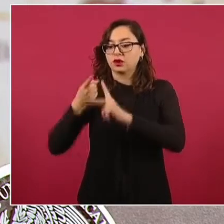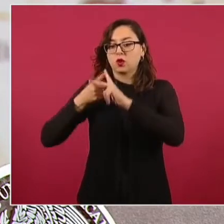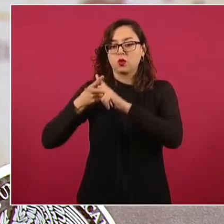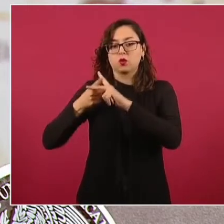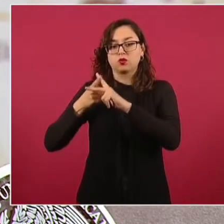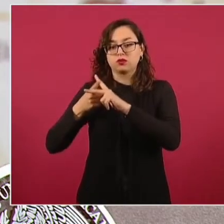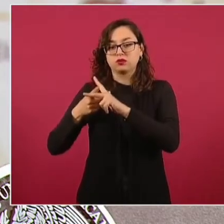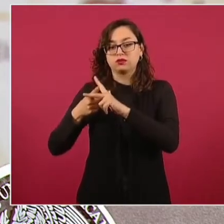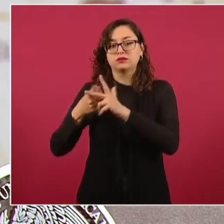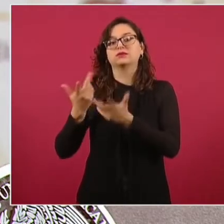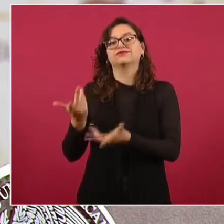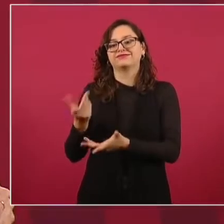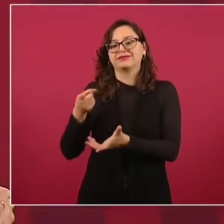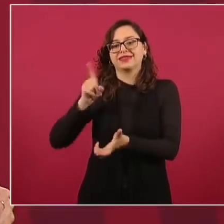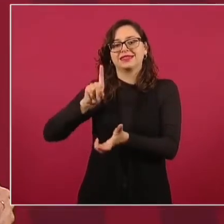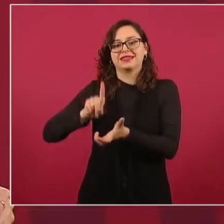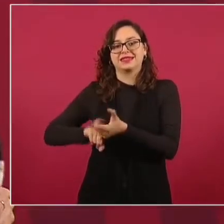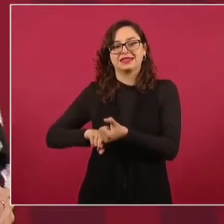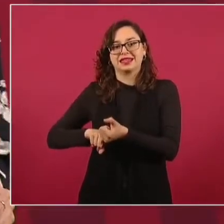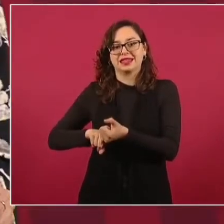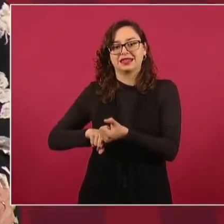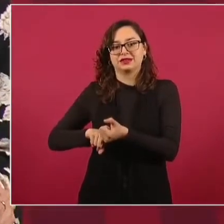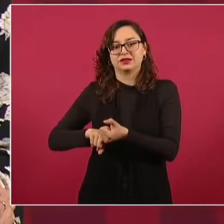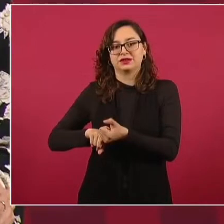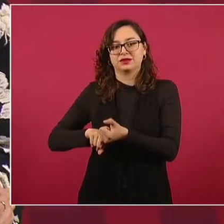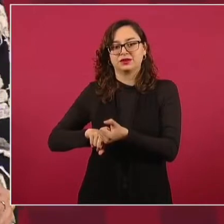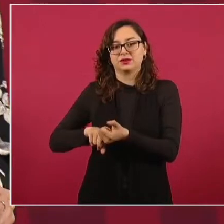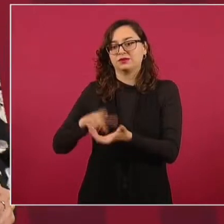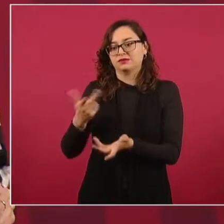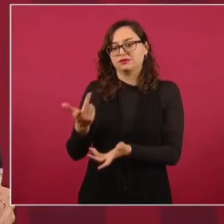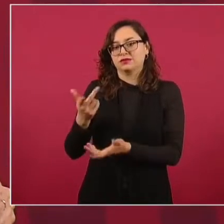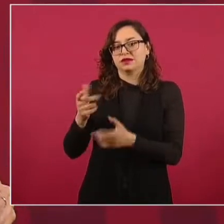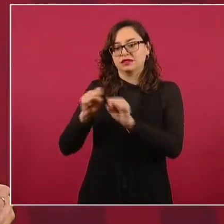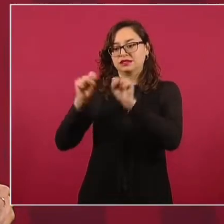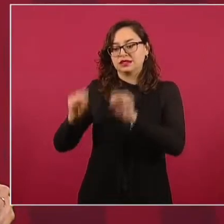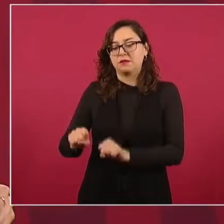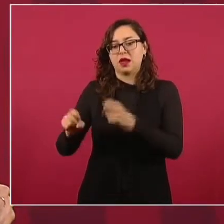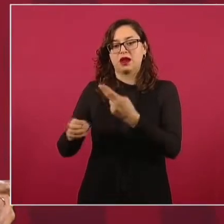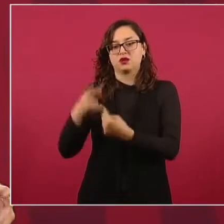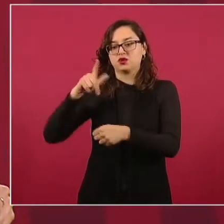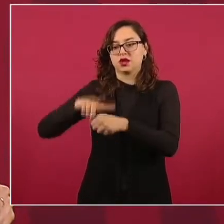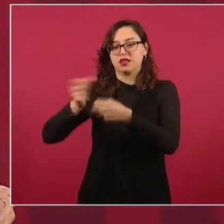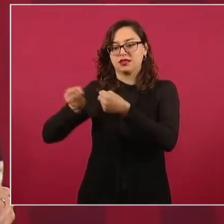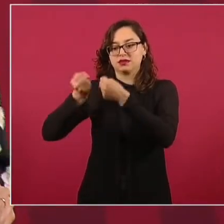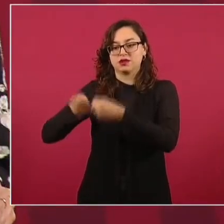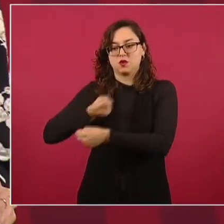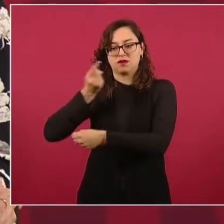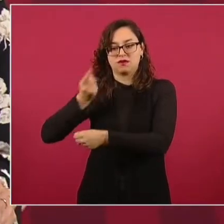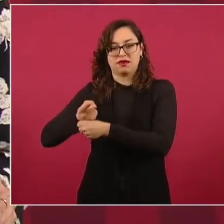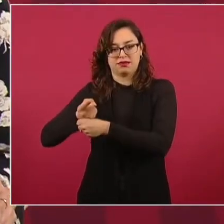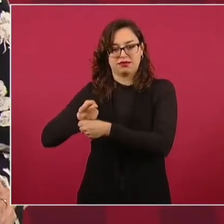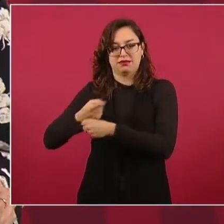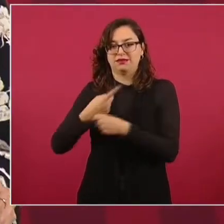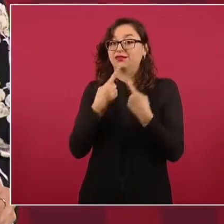proporcionadas por el Secretariado Ejecutivo del Sistema Nacional de Seguridad Pública, ya que al momento de la elaboración